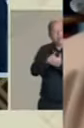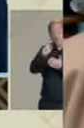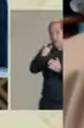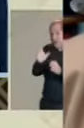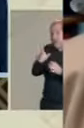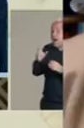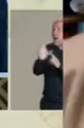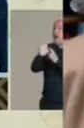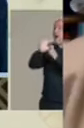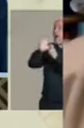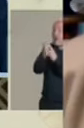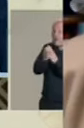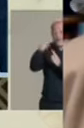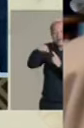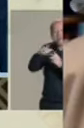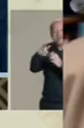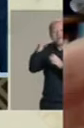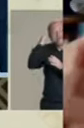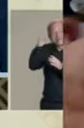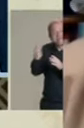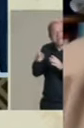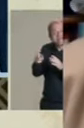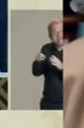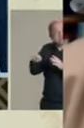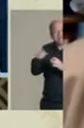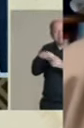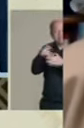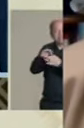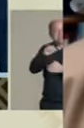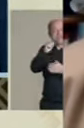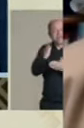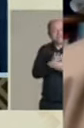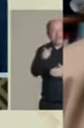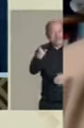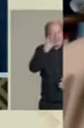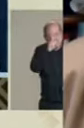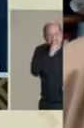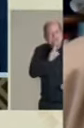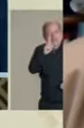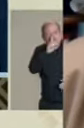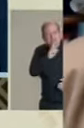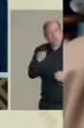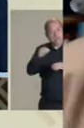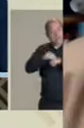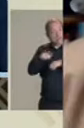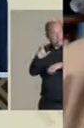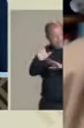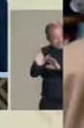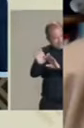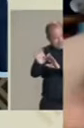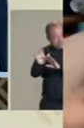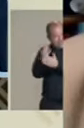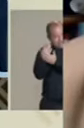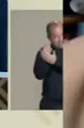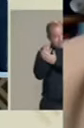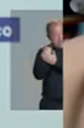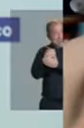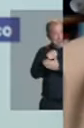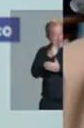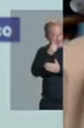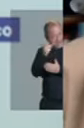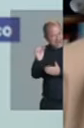pero en esta ocasión pues sí lo que caracterizó y lo que todas las portadas de los diarios destacaron hoy fue precisamente este tono